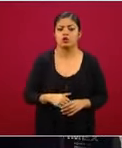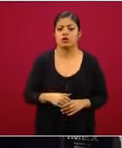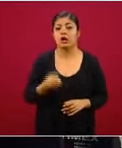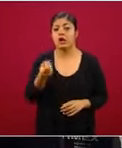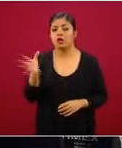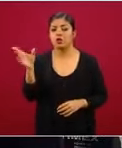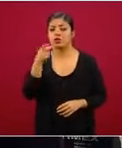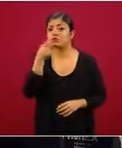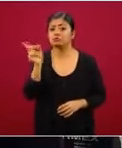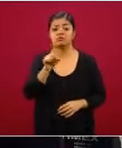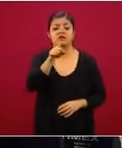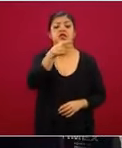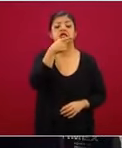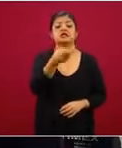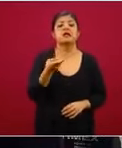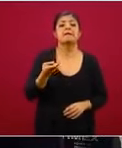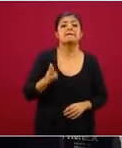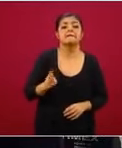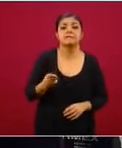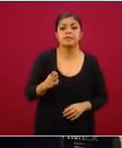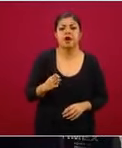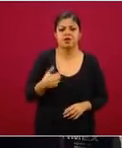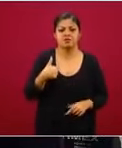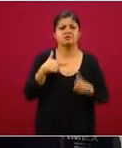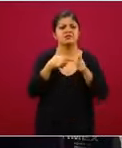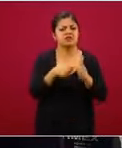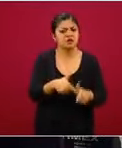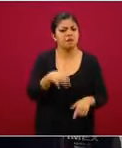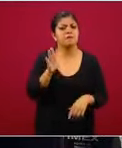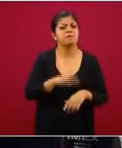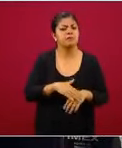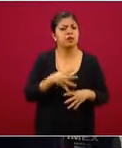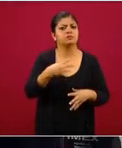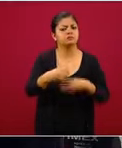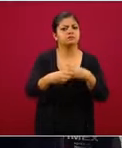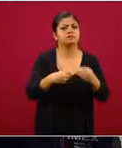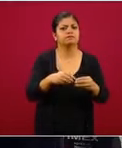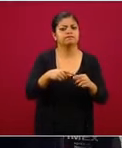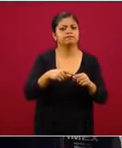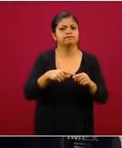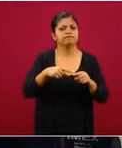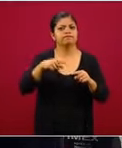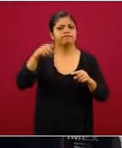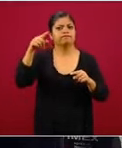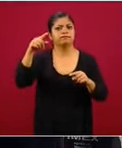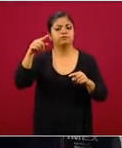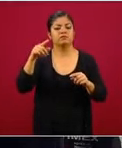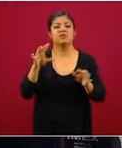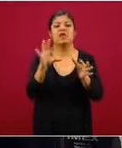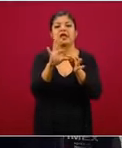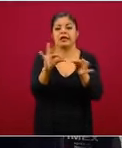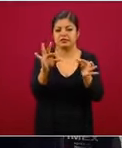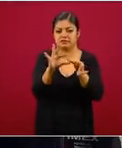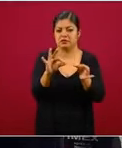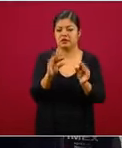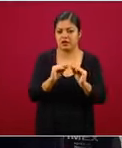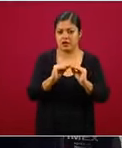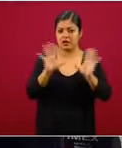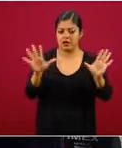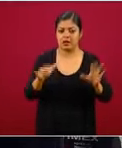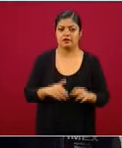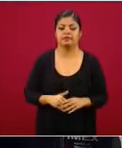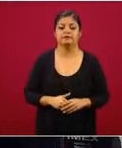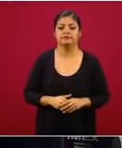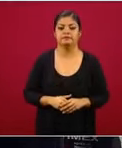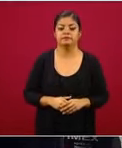quien dijo que sería en mayo y seguimos viendo casos que suben. Expliquemos de qué se trata.